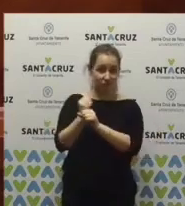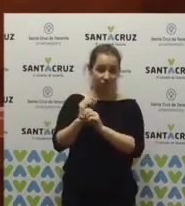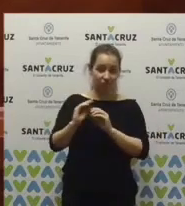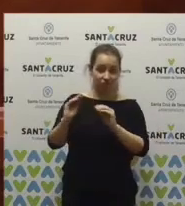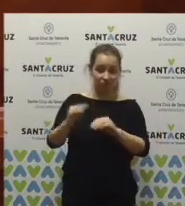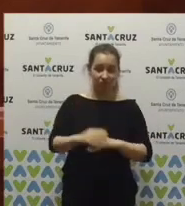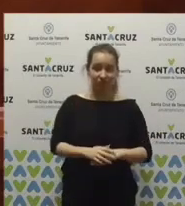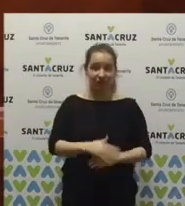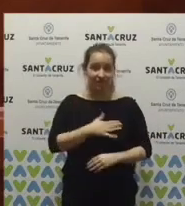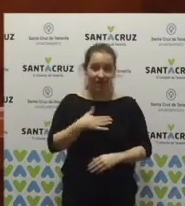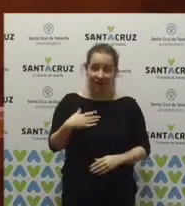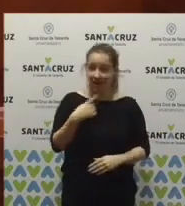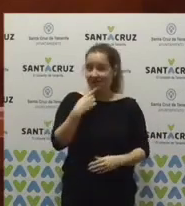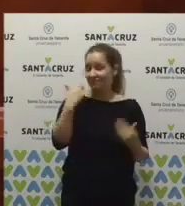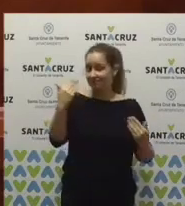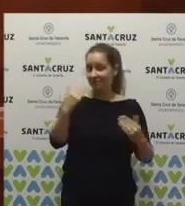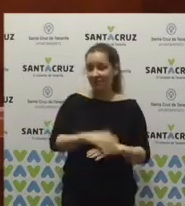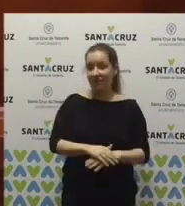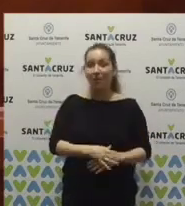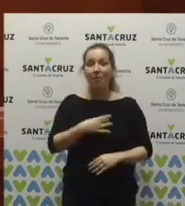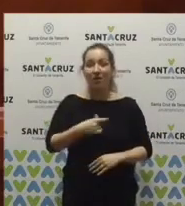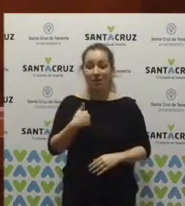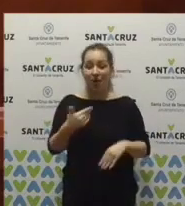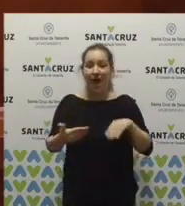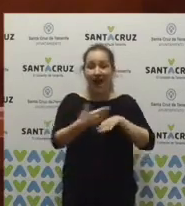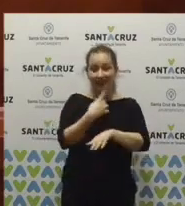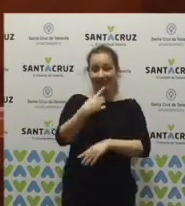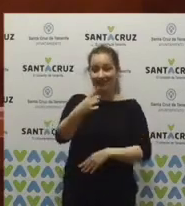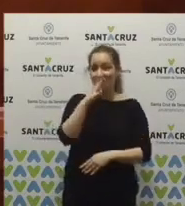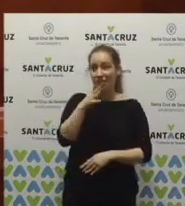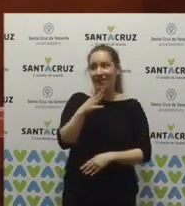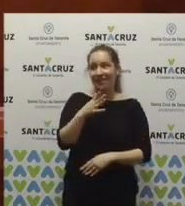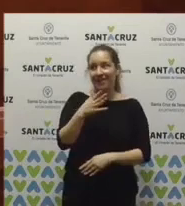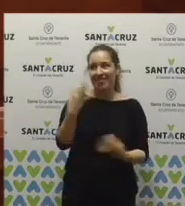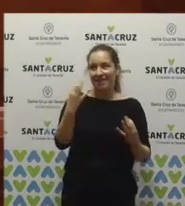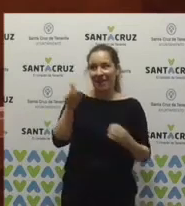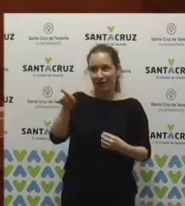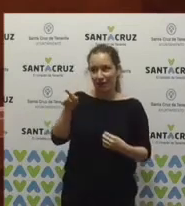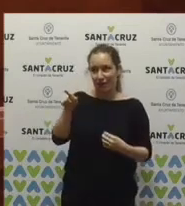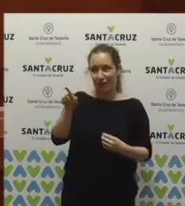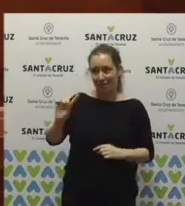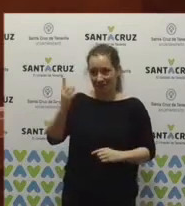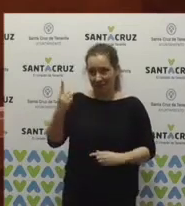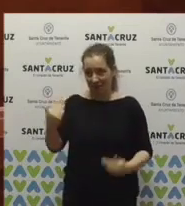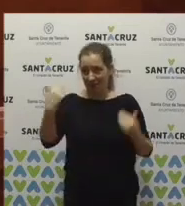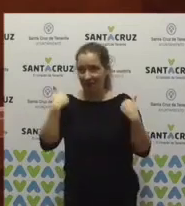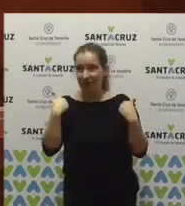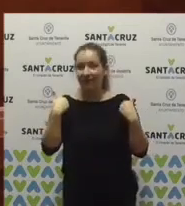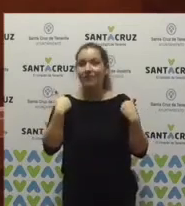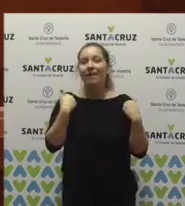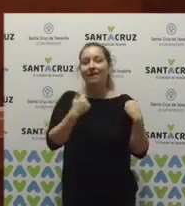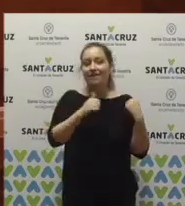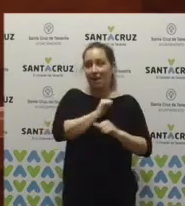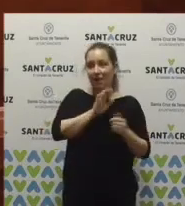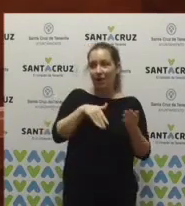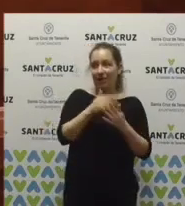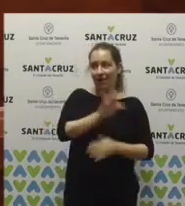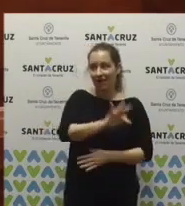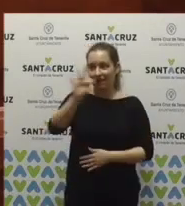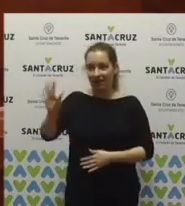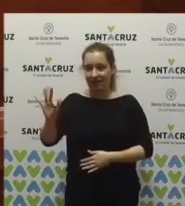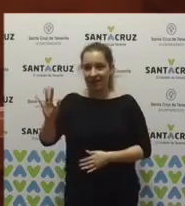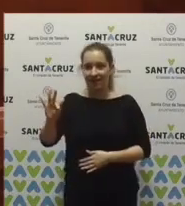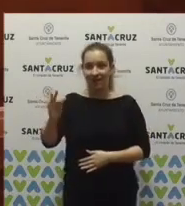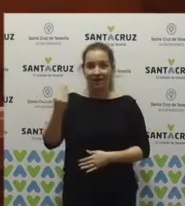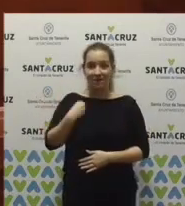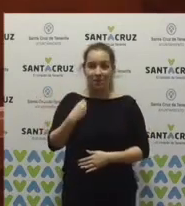estar probablemente me he adelantado porque le correspondía usted por eso espera que usted tomara el turno agradecer la labor pasada